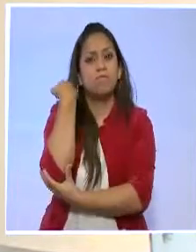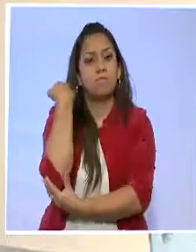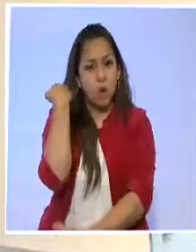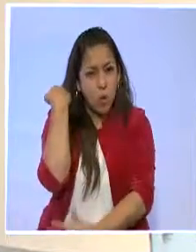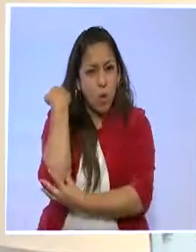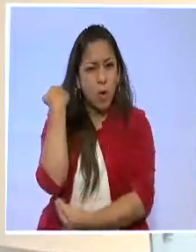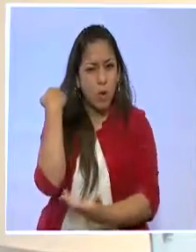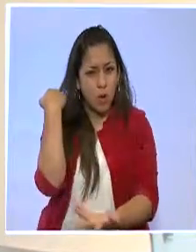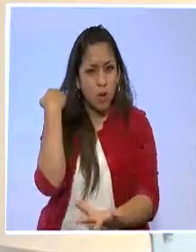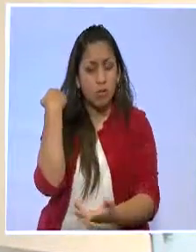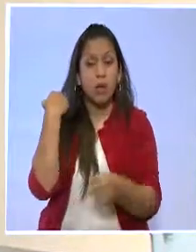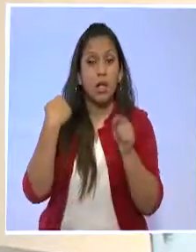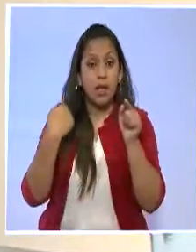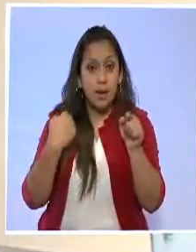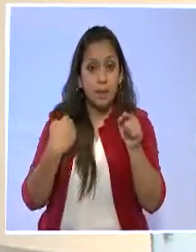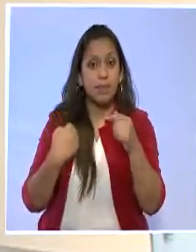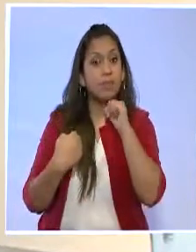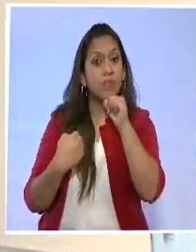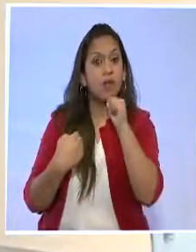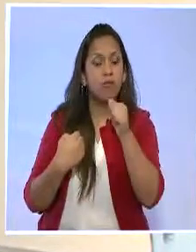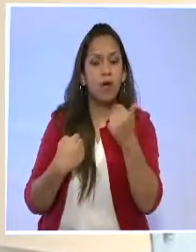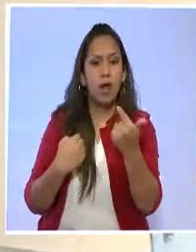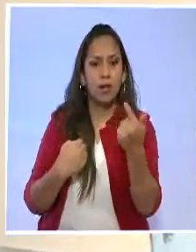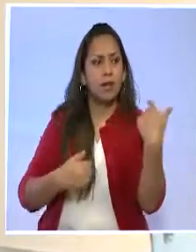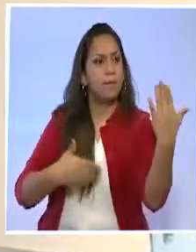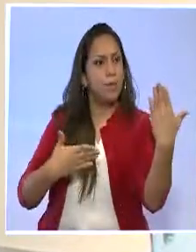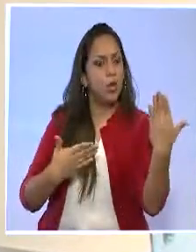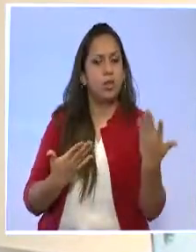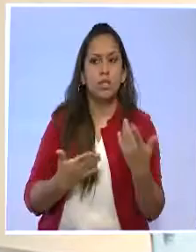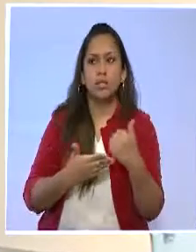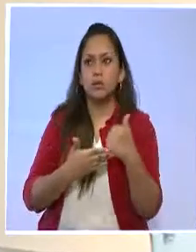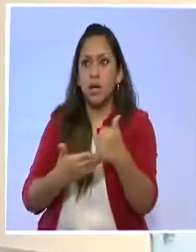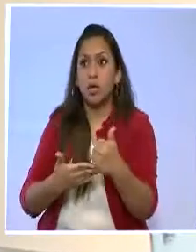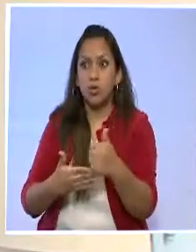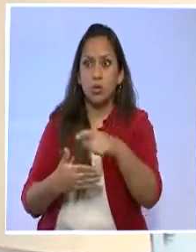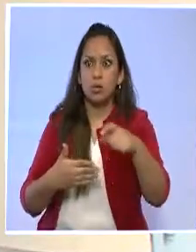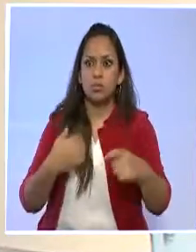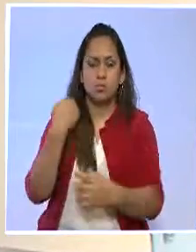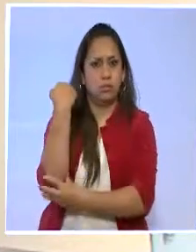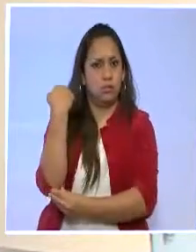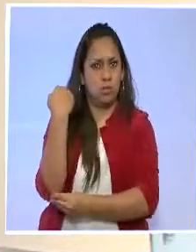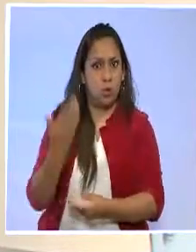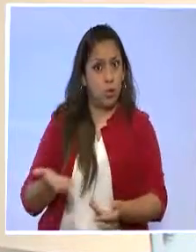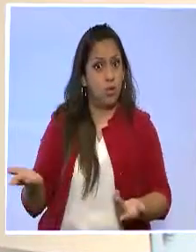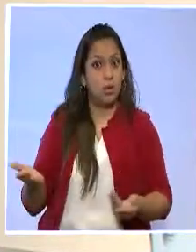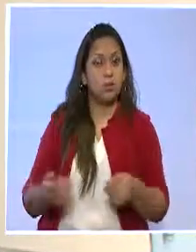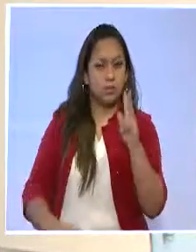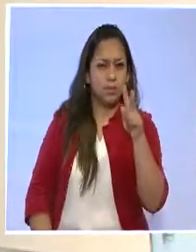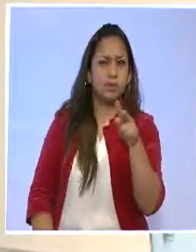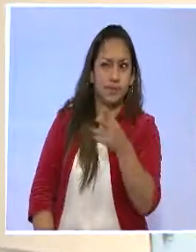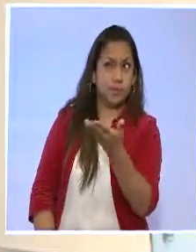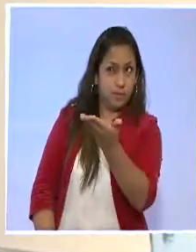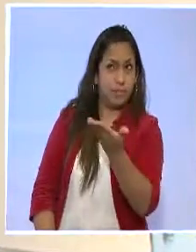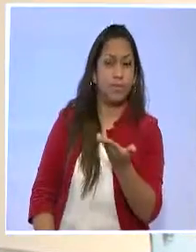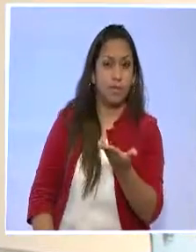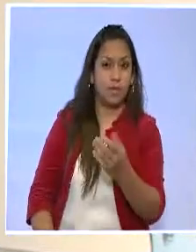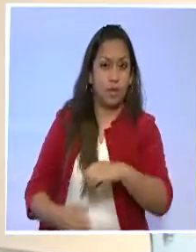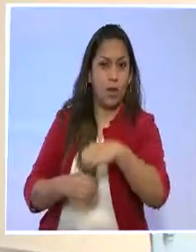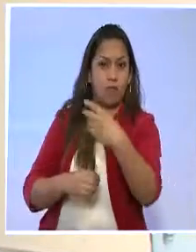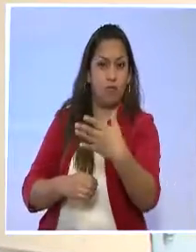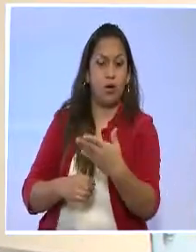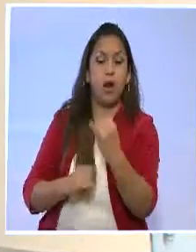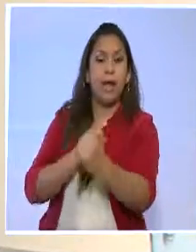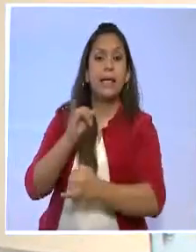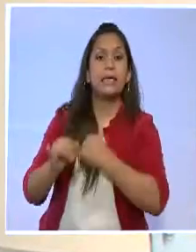económico dentro de los países pero bien esas zonas de experiencias y ojalá nos sirva a los ecuatorianos y ecuatorianas también mirar lo que está